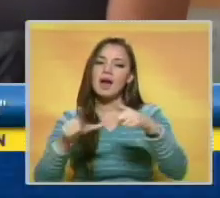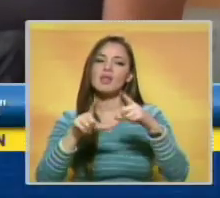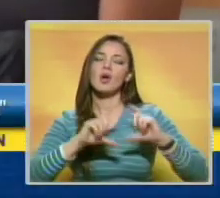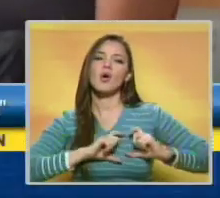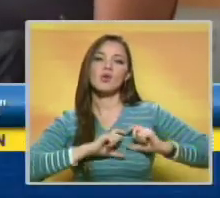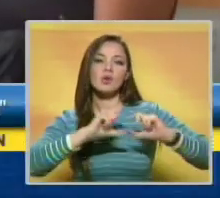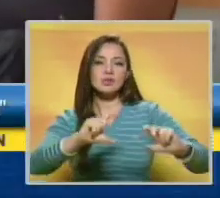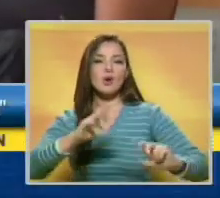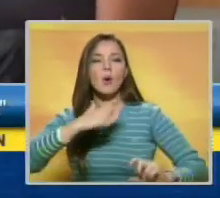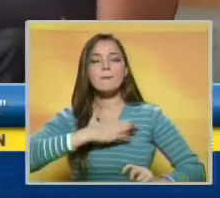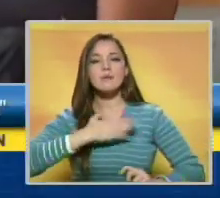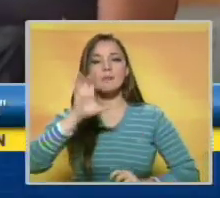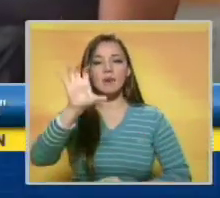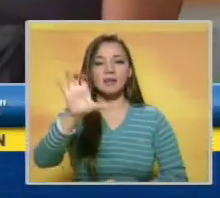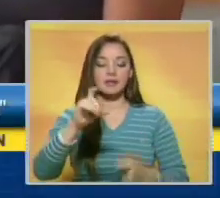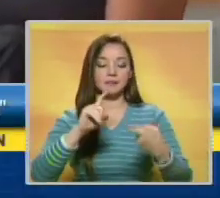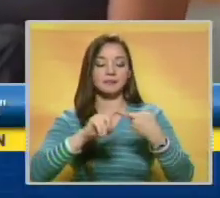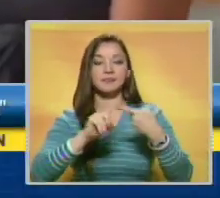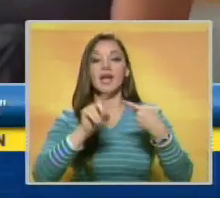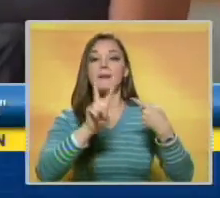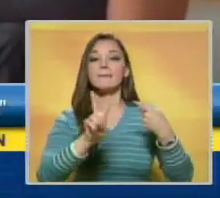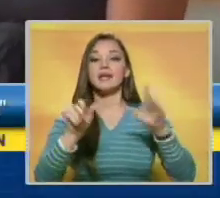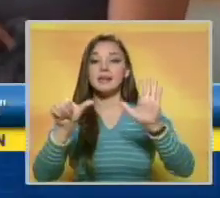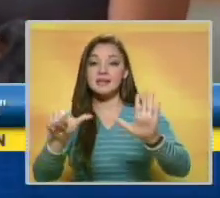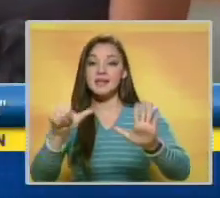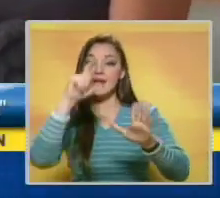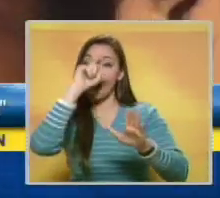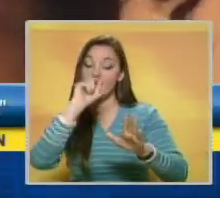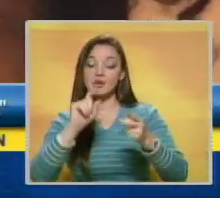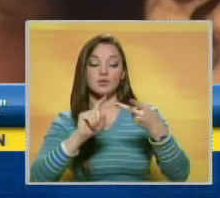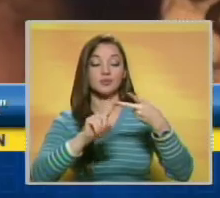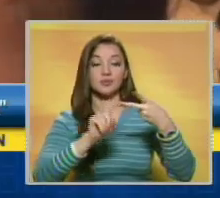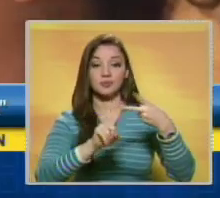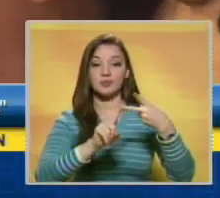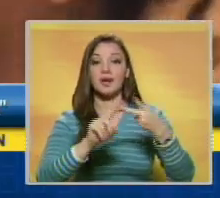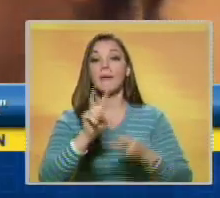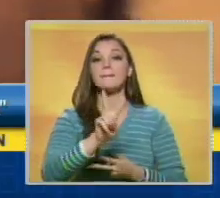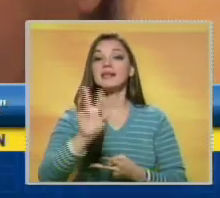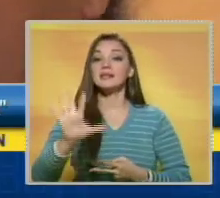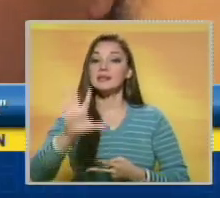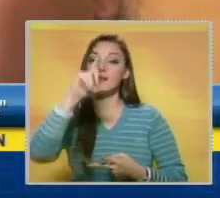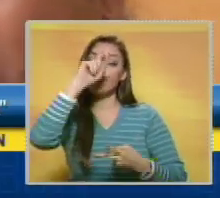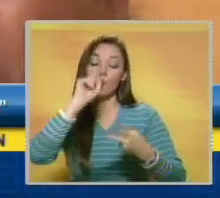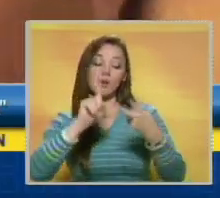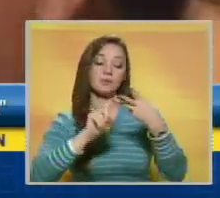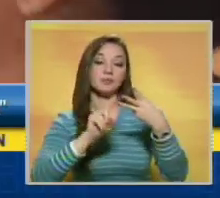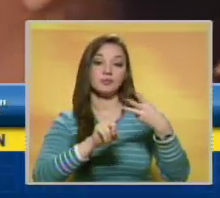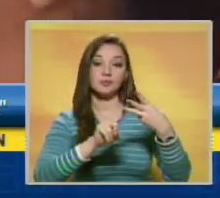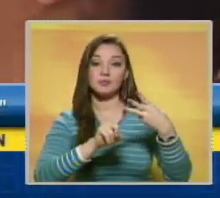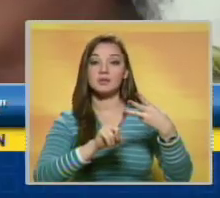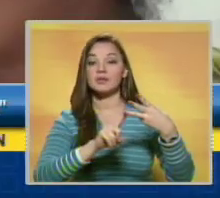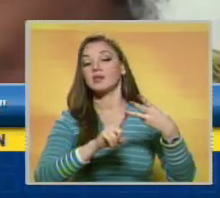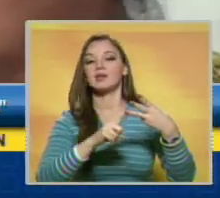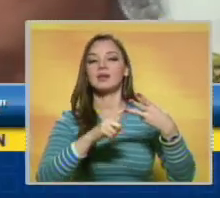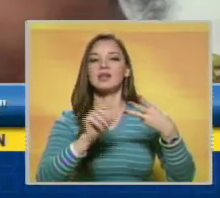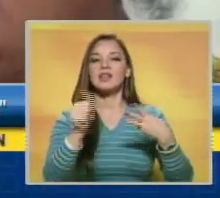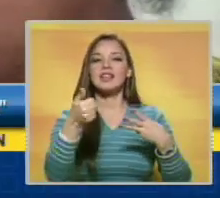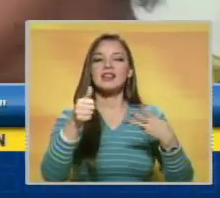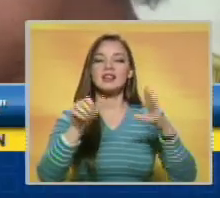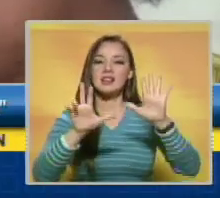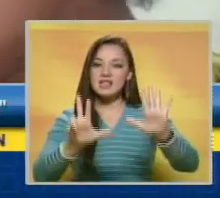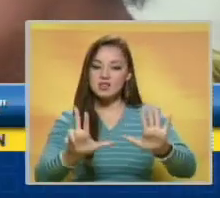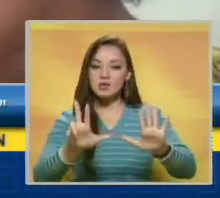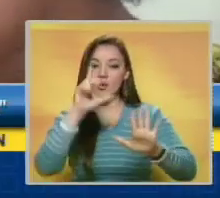fueron identificadas como Simón Antonio Flores, de 26 años, Héctor Ramírez, de 25 años, y José Gregorio Flores, de